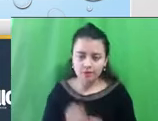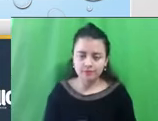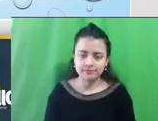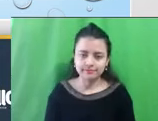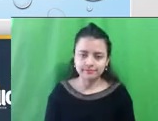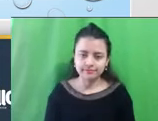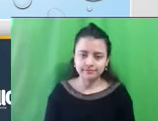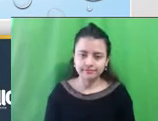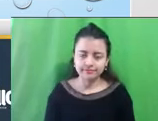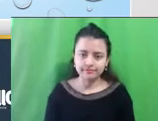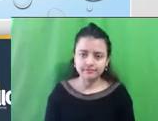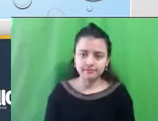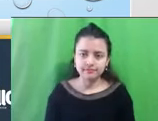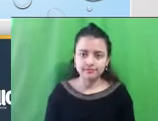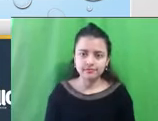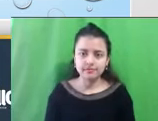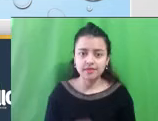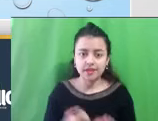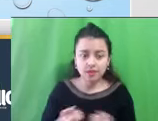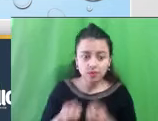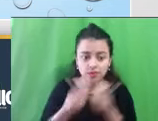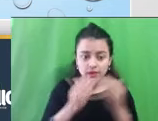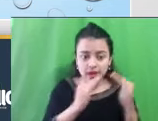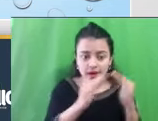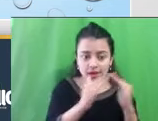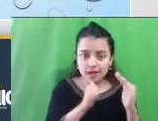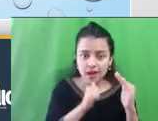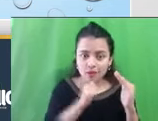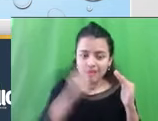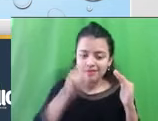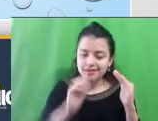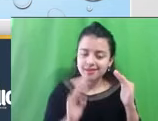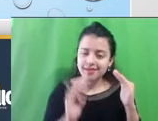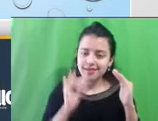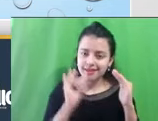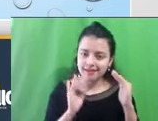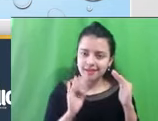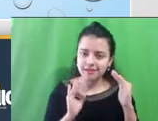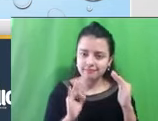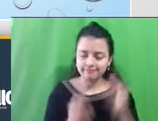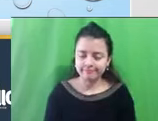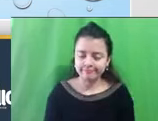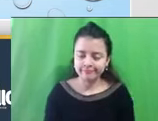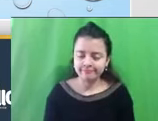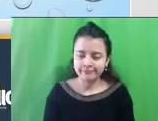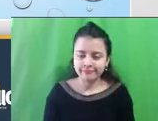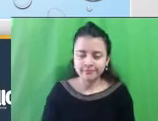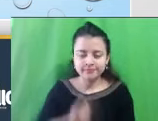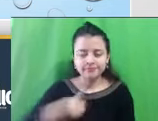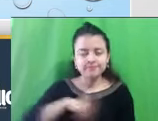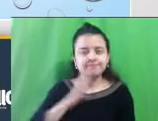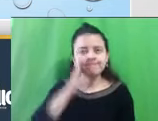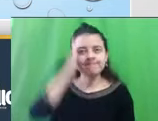del agua, pero también se está proyectando a lo que viene del municipio, o sea, se está proyectando a la población